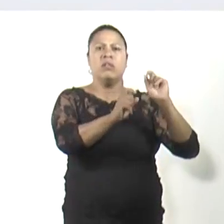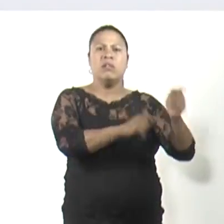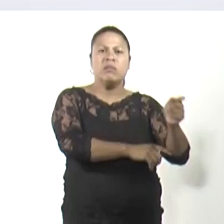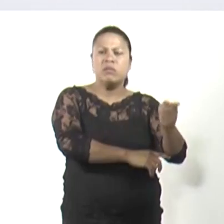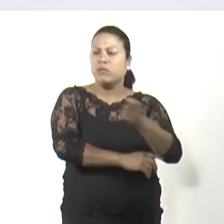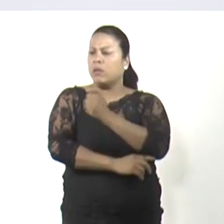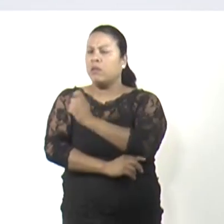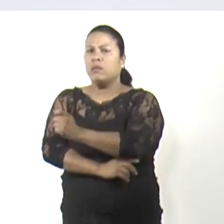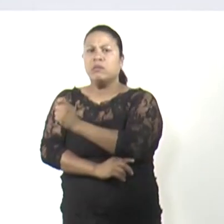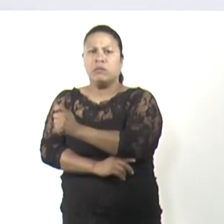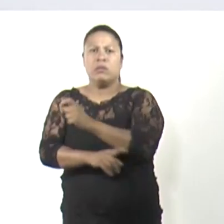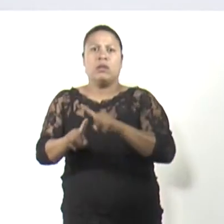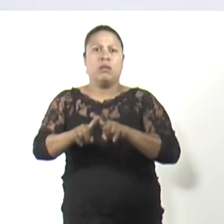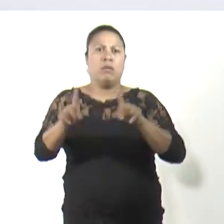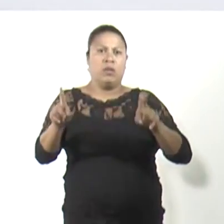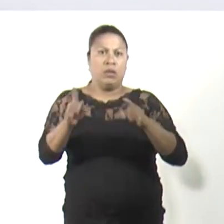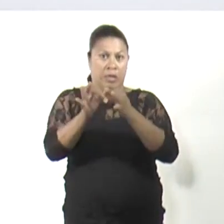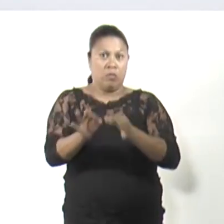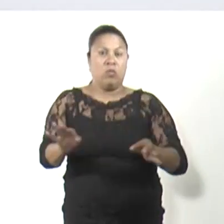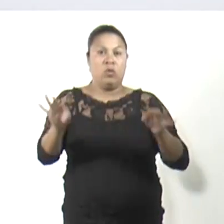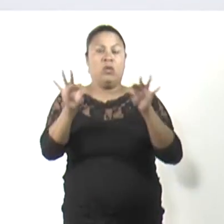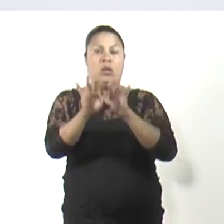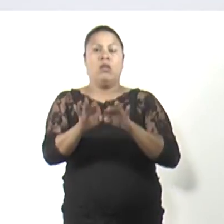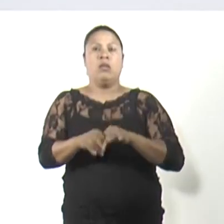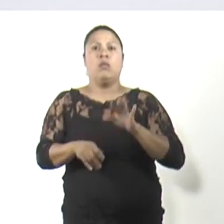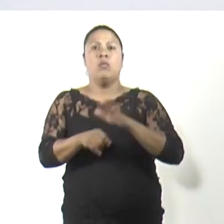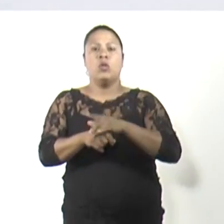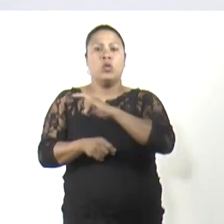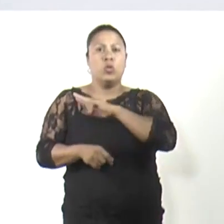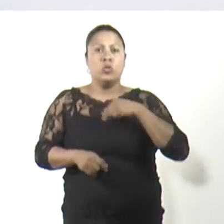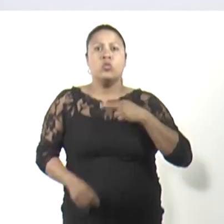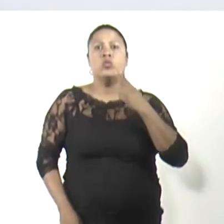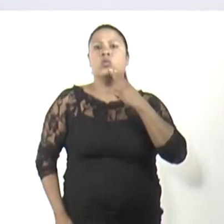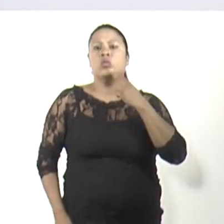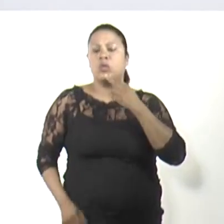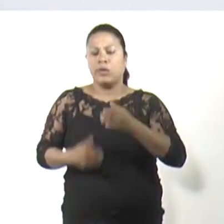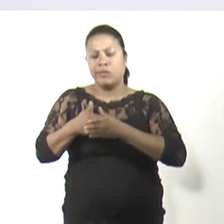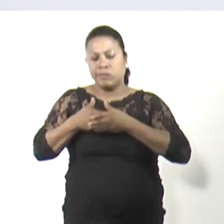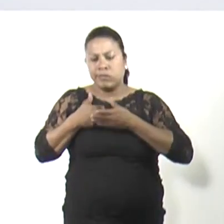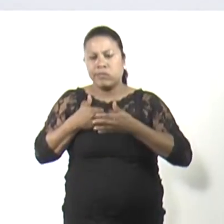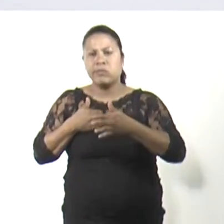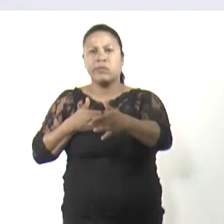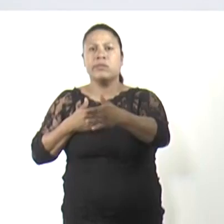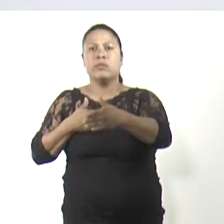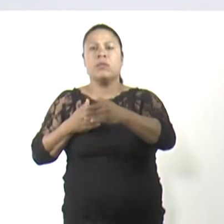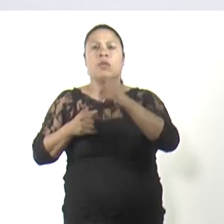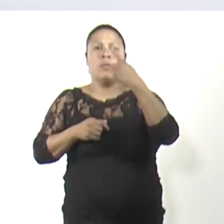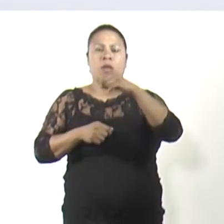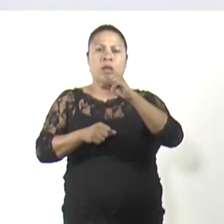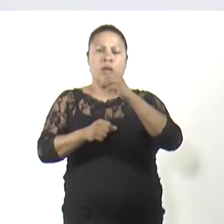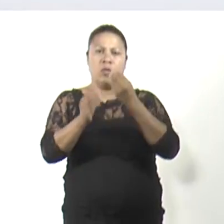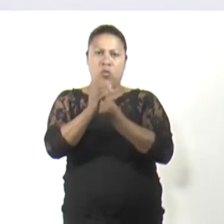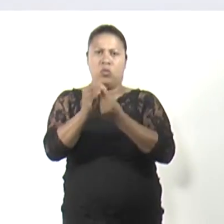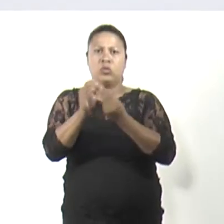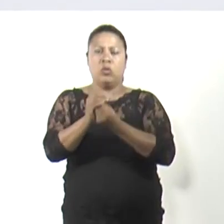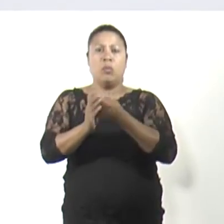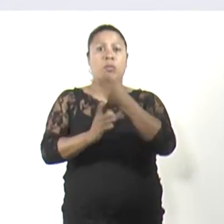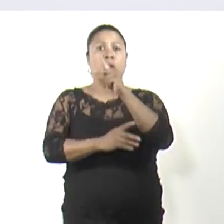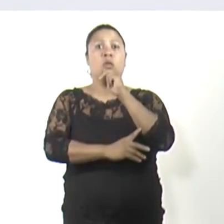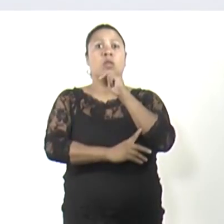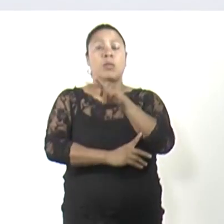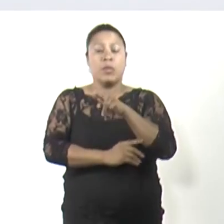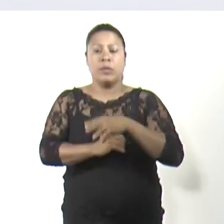ellos? Es importante porque lo vamos a estar utilizando a lo largo de la sesión, pero también